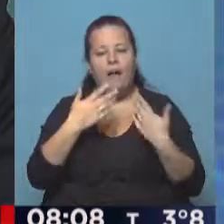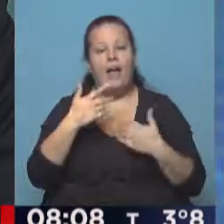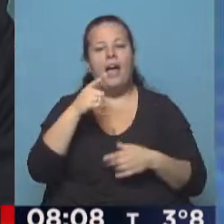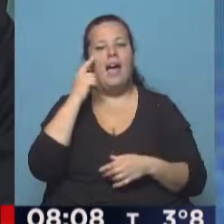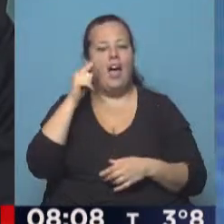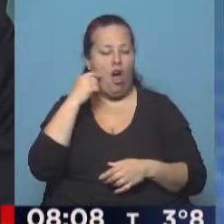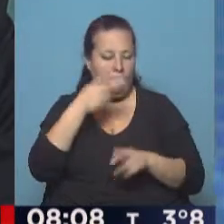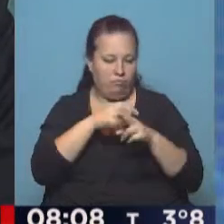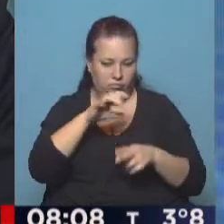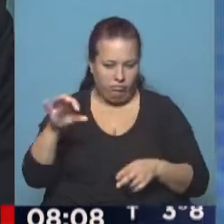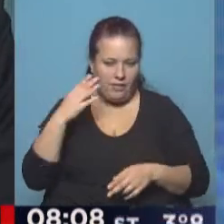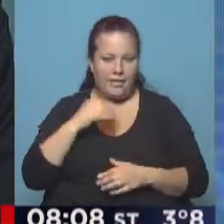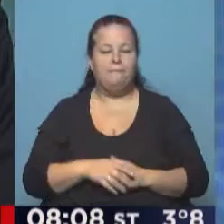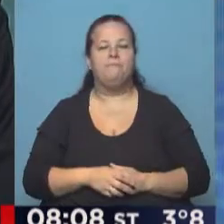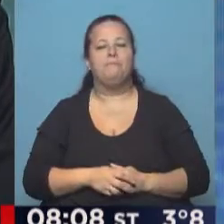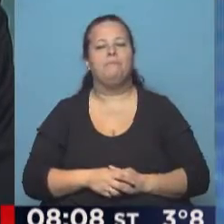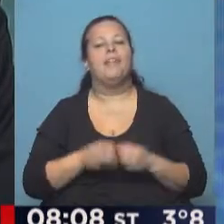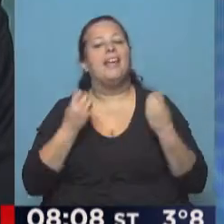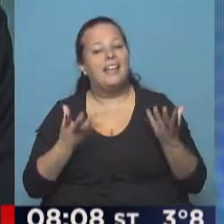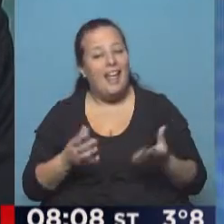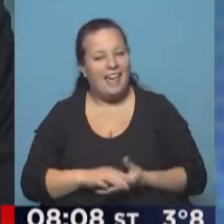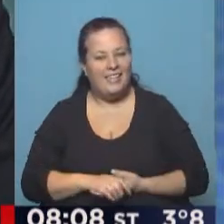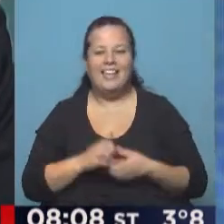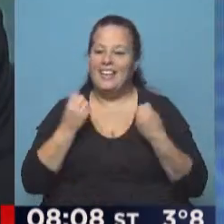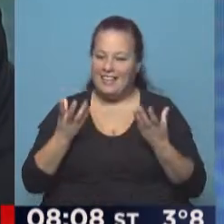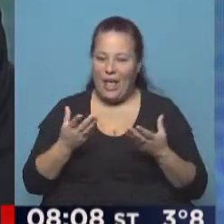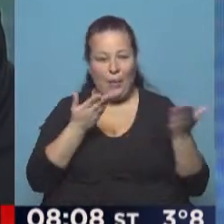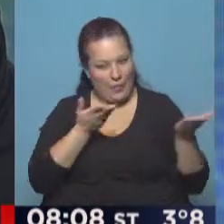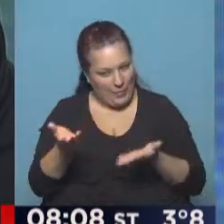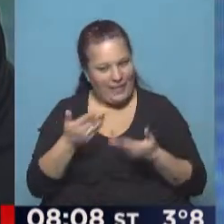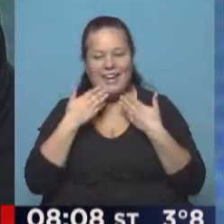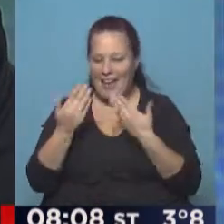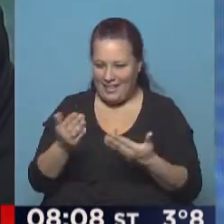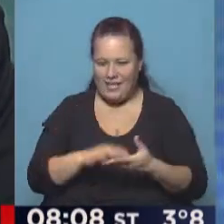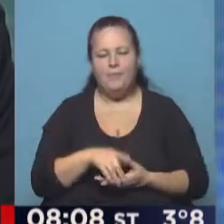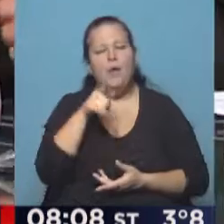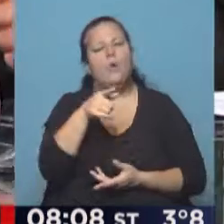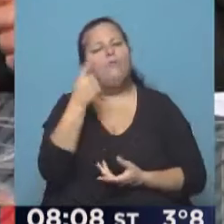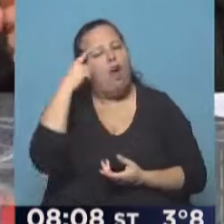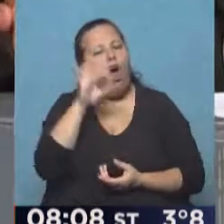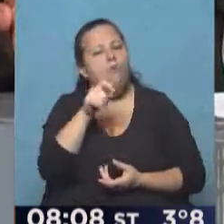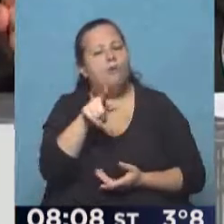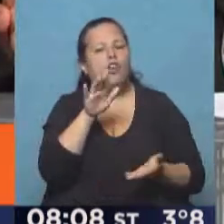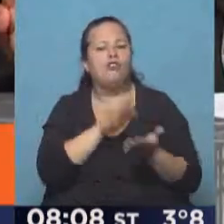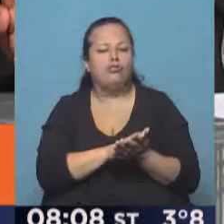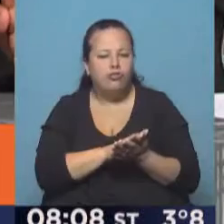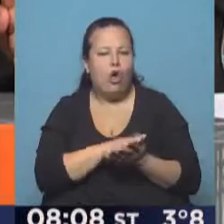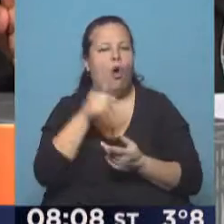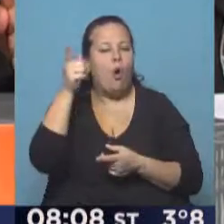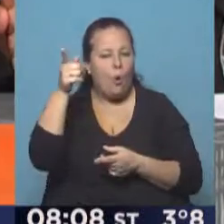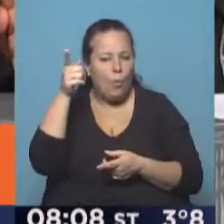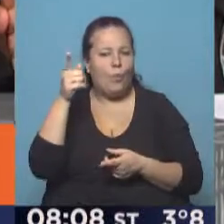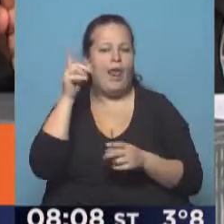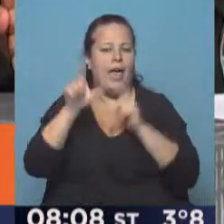Gerald McDermott. ¿Cómo estás, Gerald? ¿Qué tal? Bienvenido. Gracias. Bueno, ¿cuál es su mirada respecto a lo que está pasando